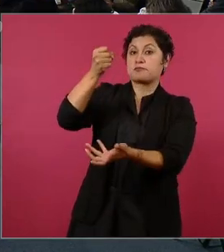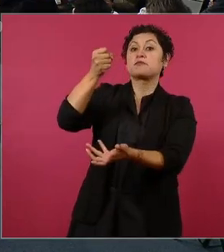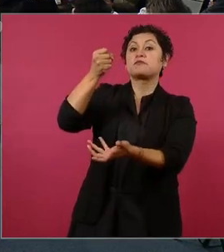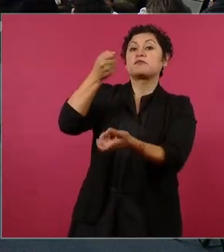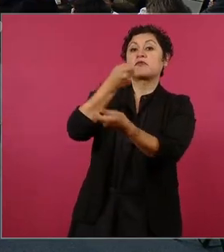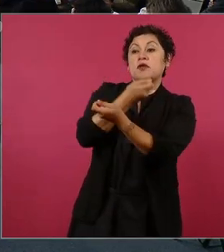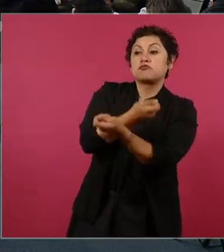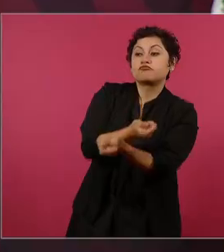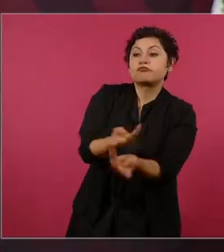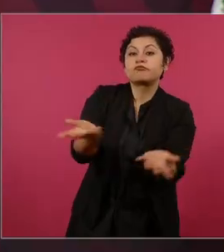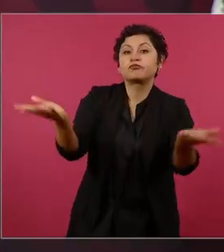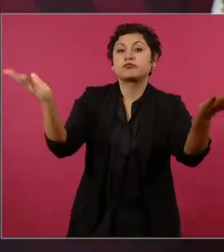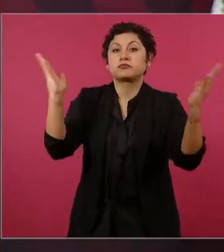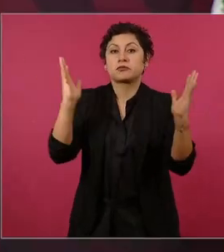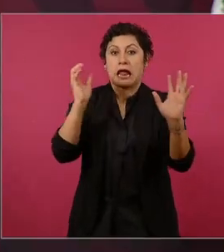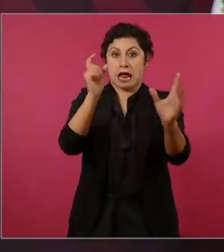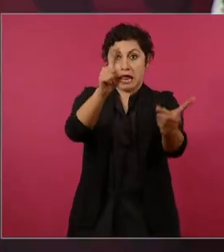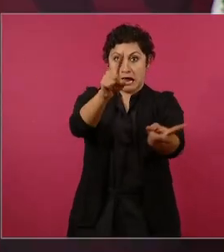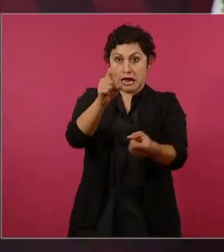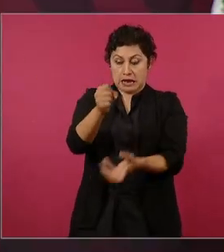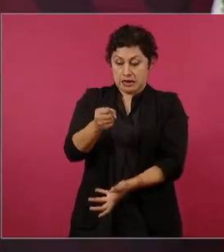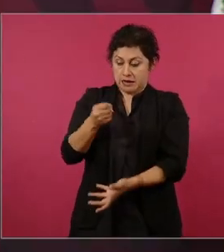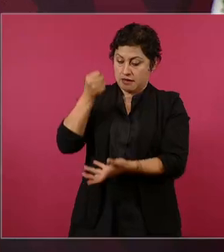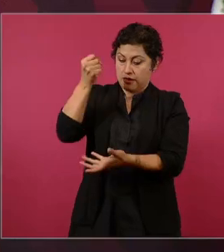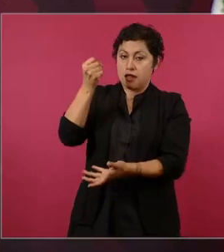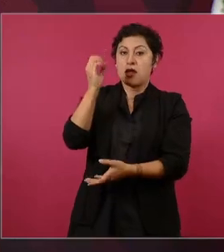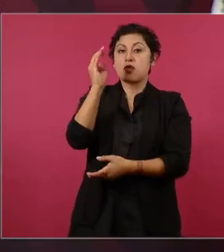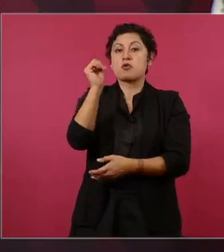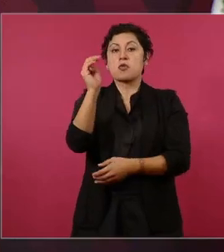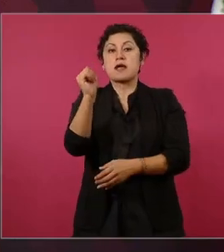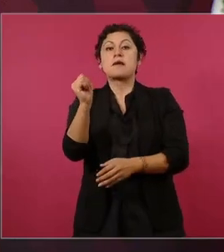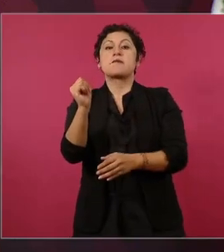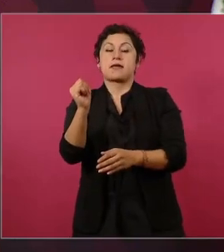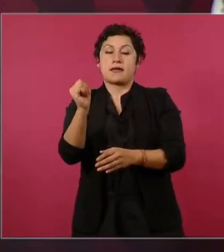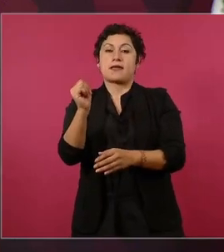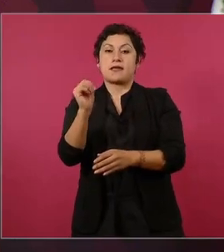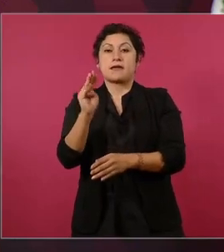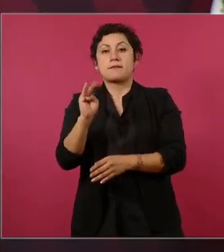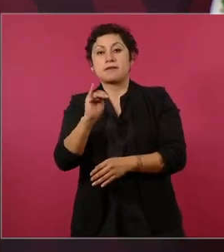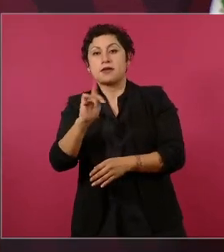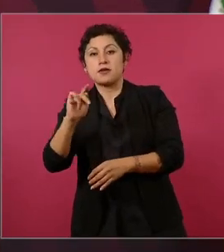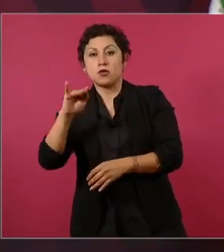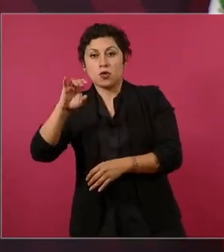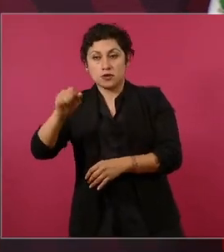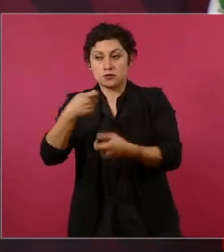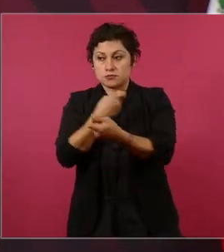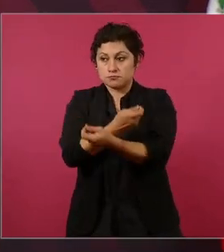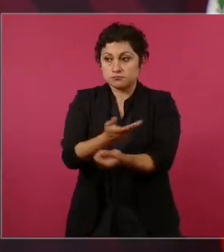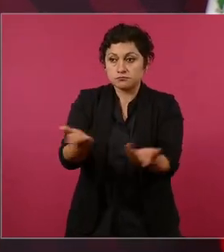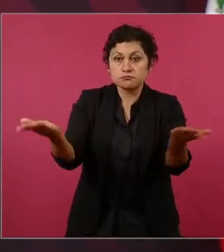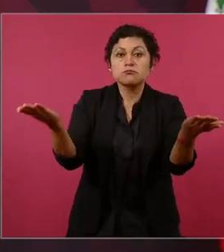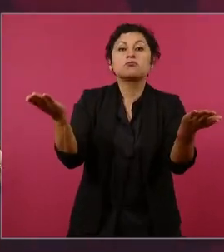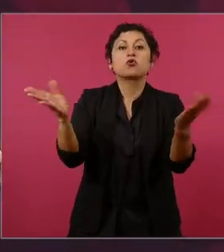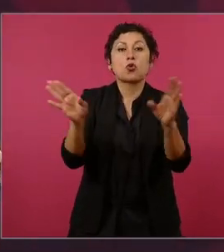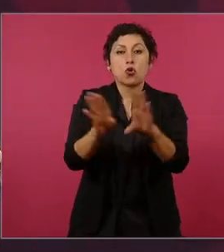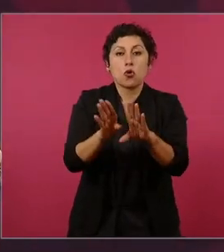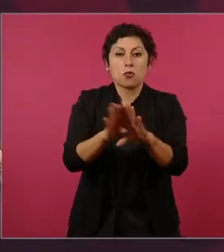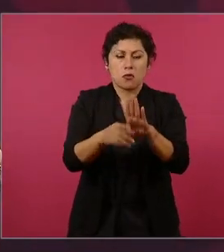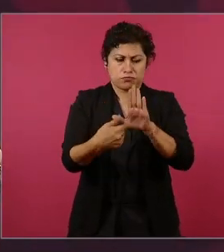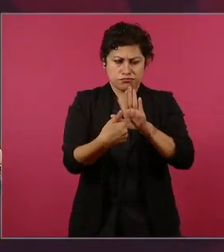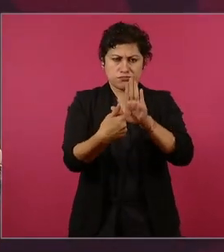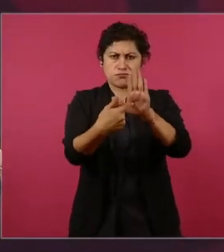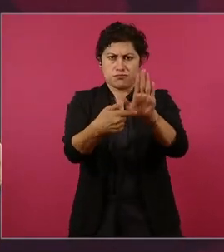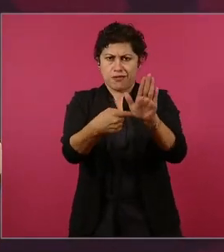los 9 billones del presupuesto nacional, cómo se distribuyen y cómo